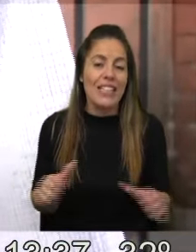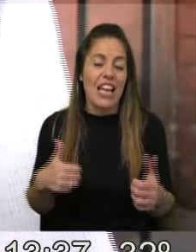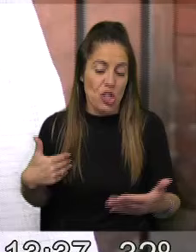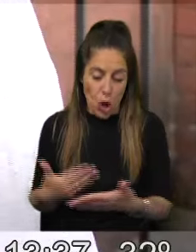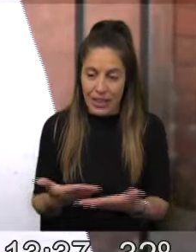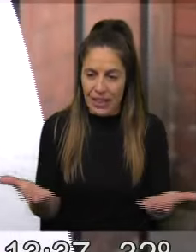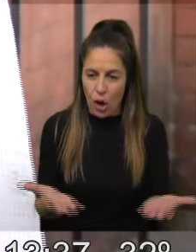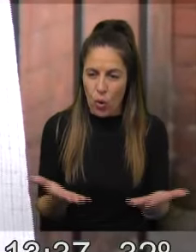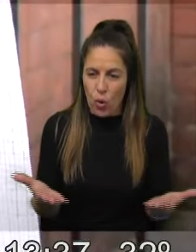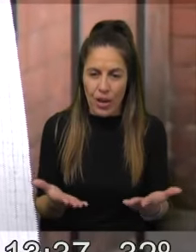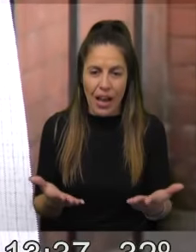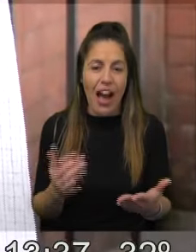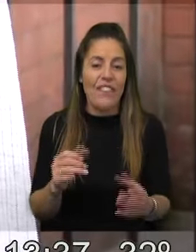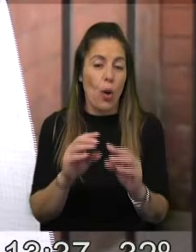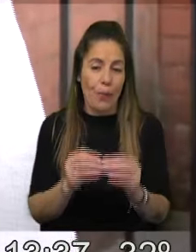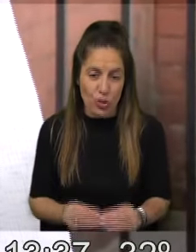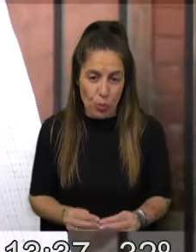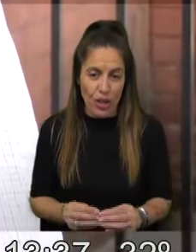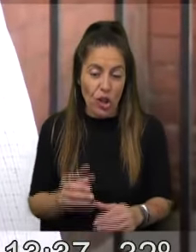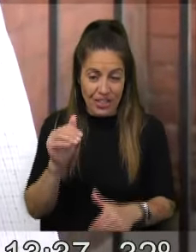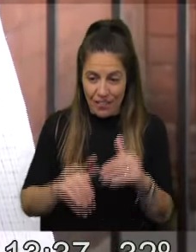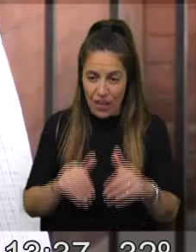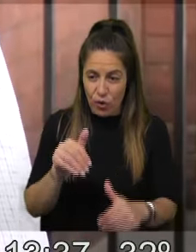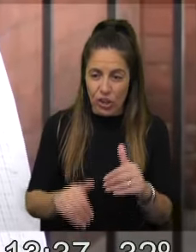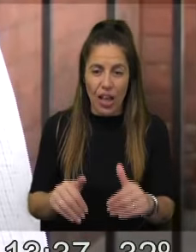ahora, había un presupuesto que se había votado